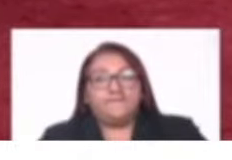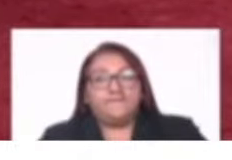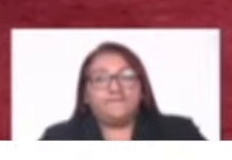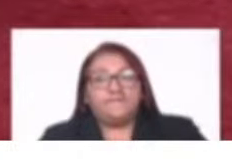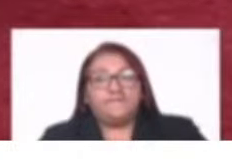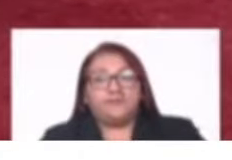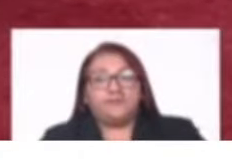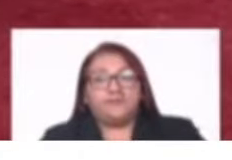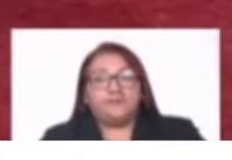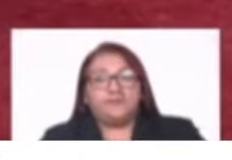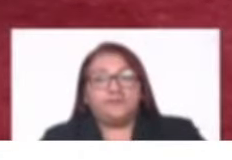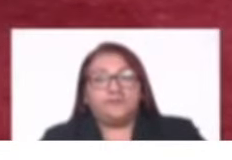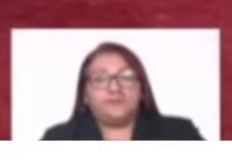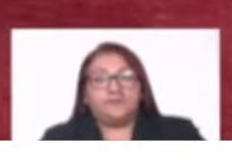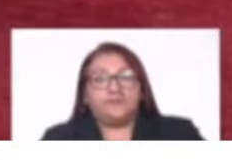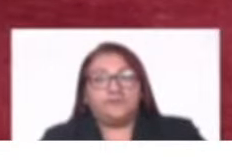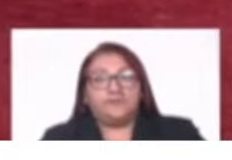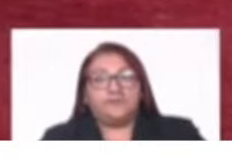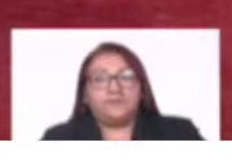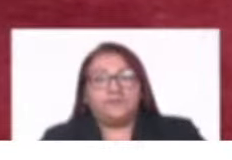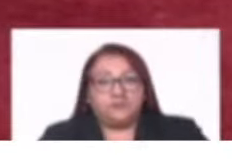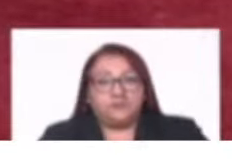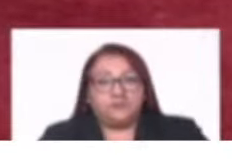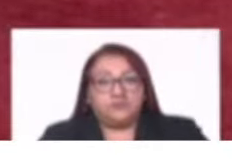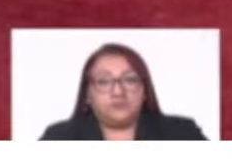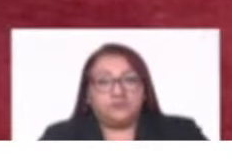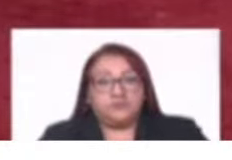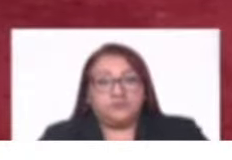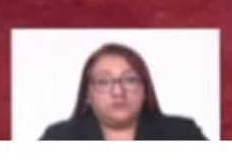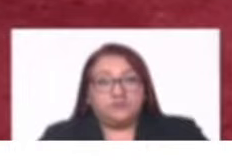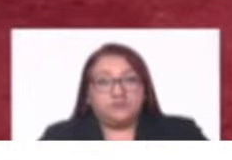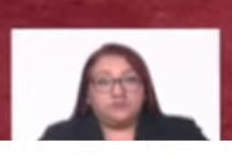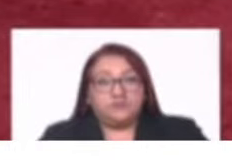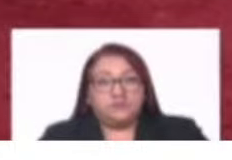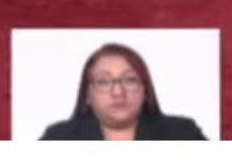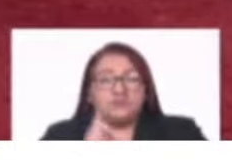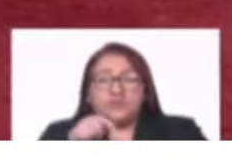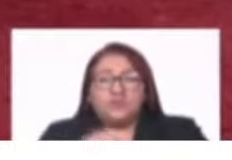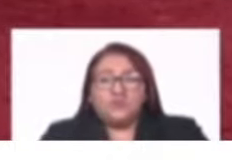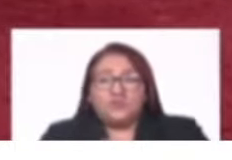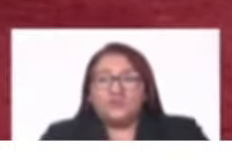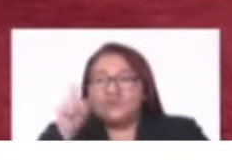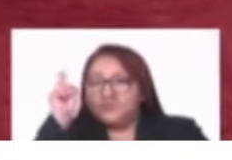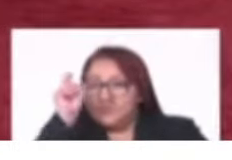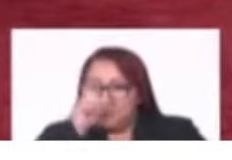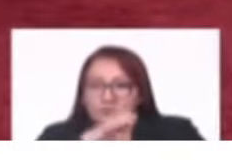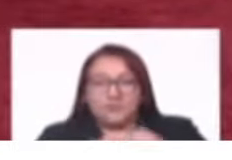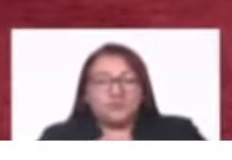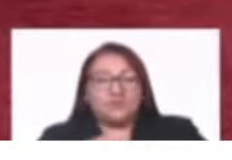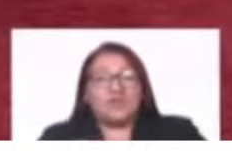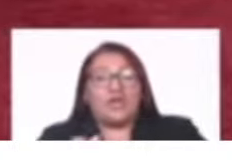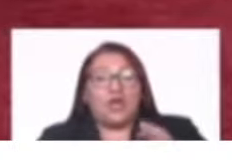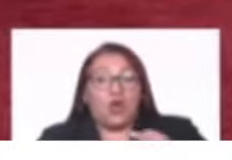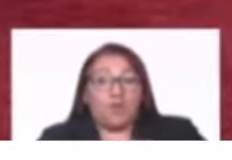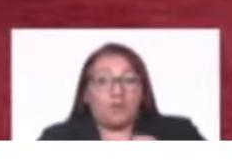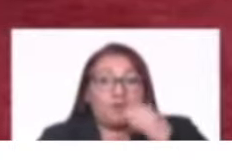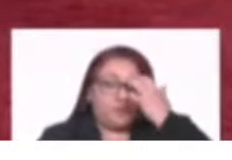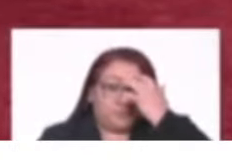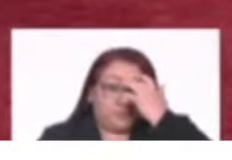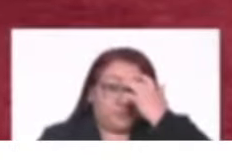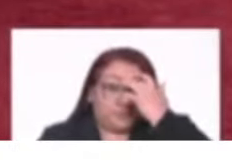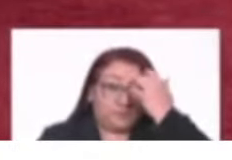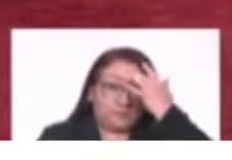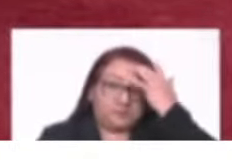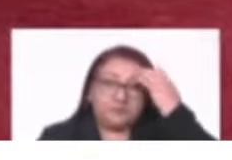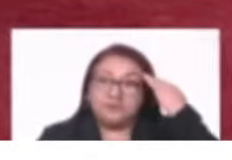No podemos negar, señor presidente, que estamos afrontando un momento difícil para la economía,